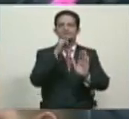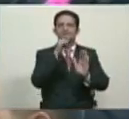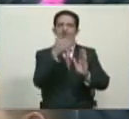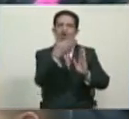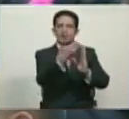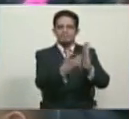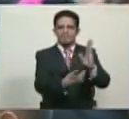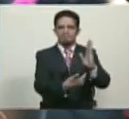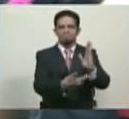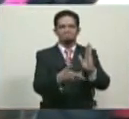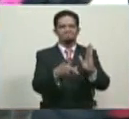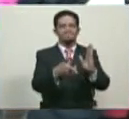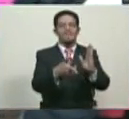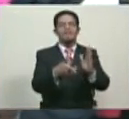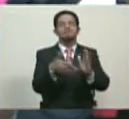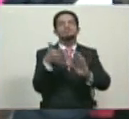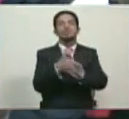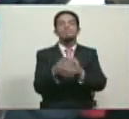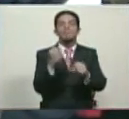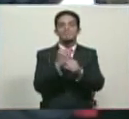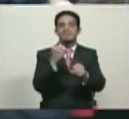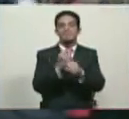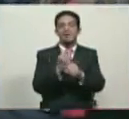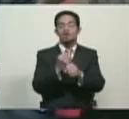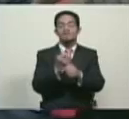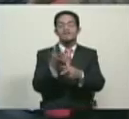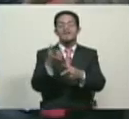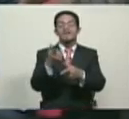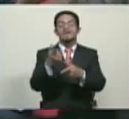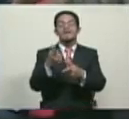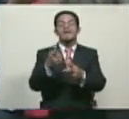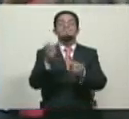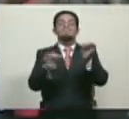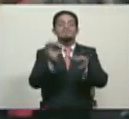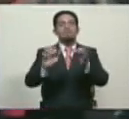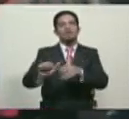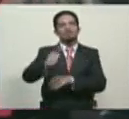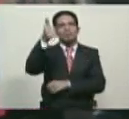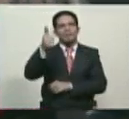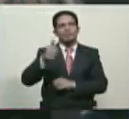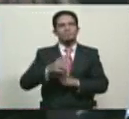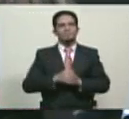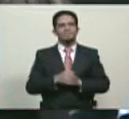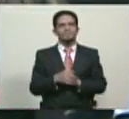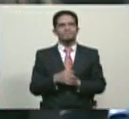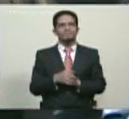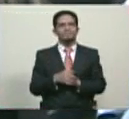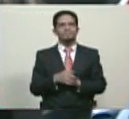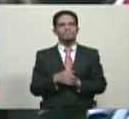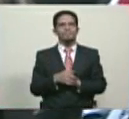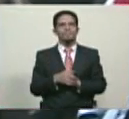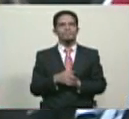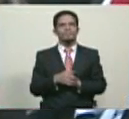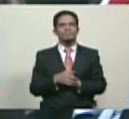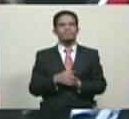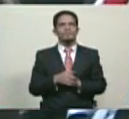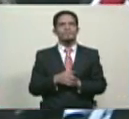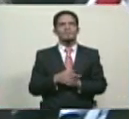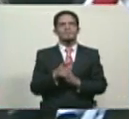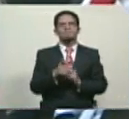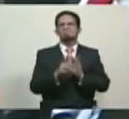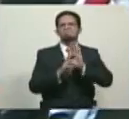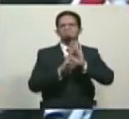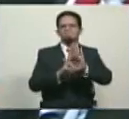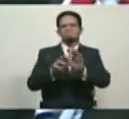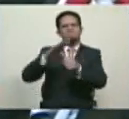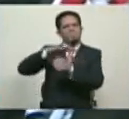Libertad es un grito que la infamia de los imperios siempre han querido ahogar. Y con la represión de la libertad llegó la